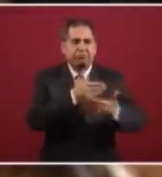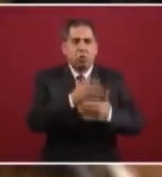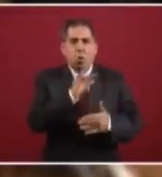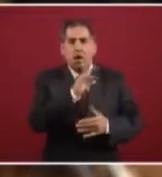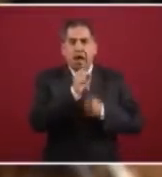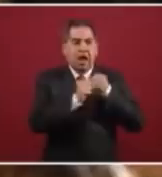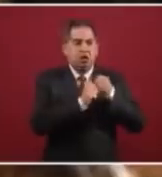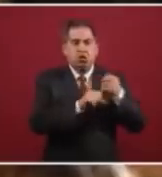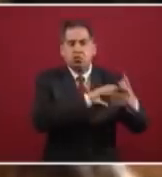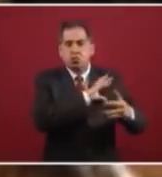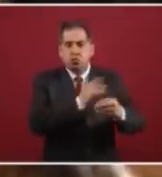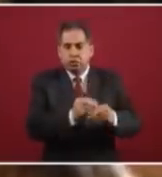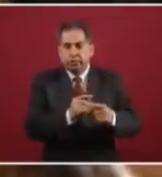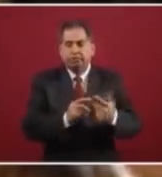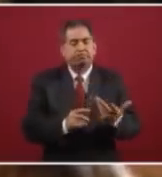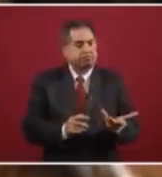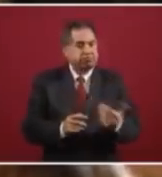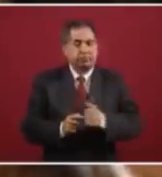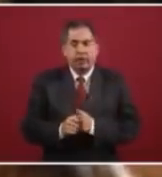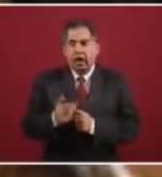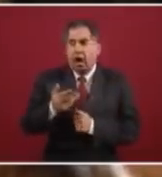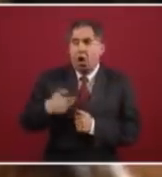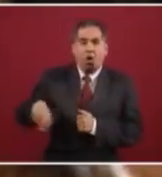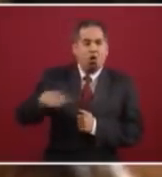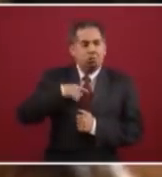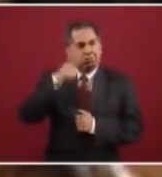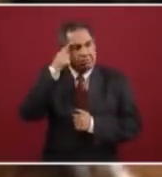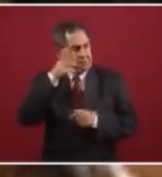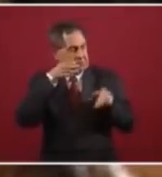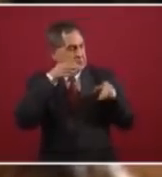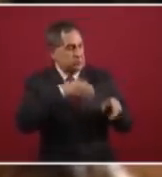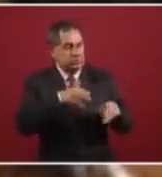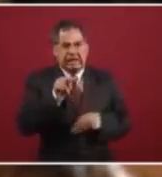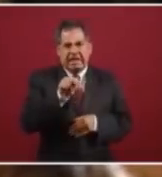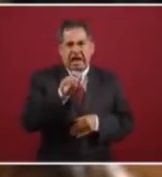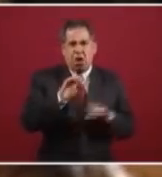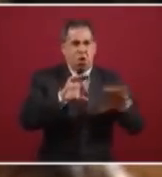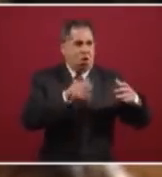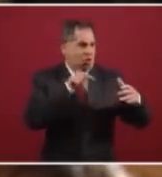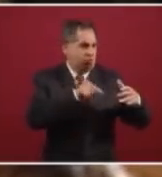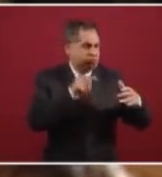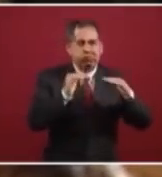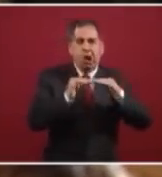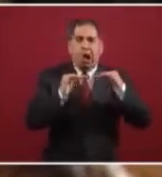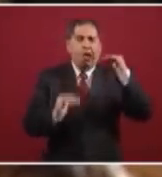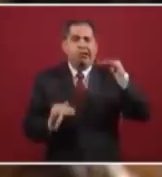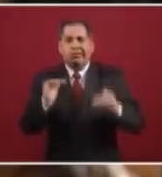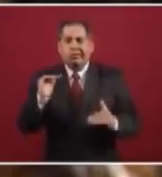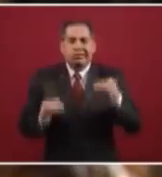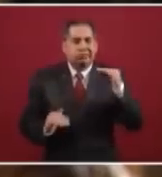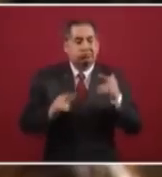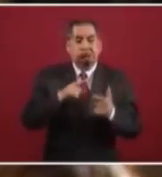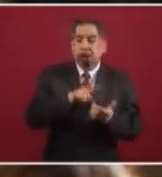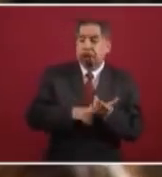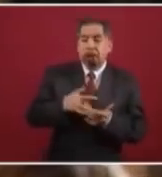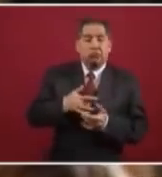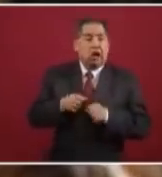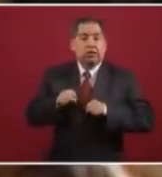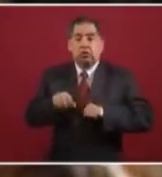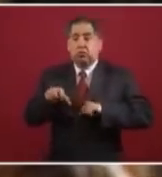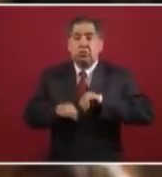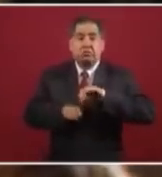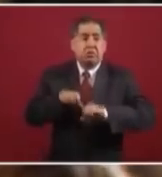la credibilidad de la fe neoliberal en la total desigualdad de mercados como forma más segura de alcanzar